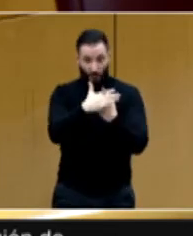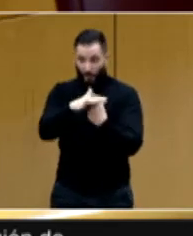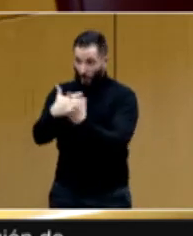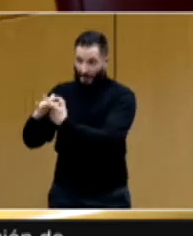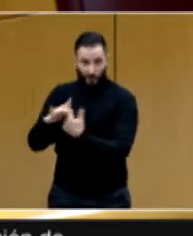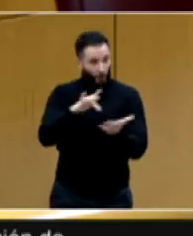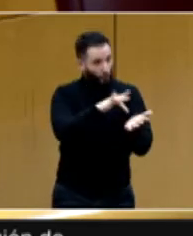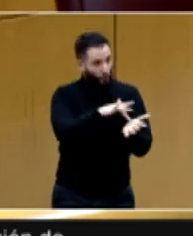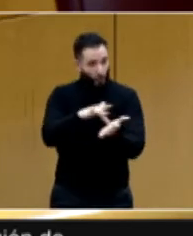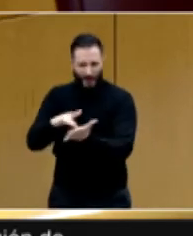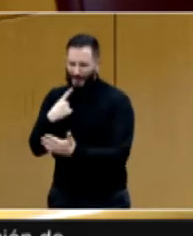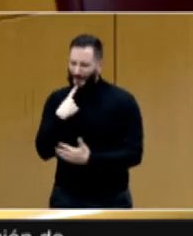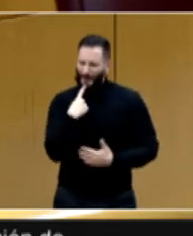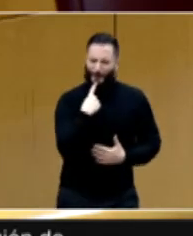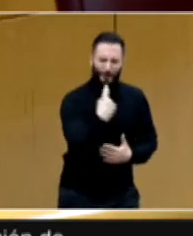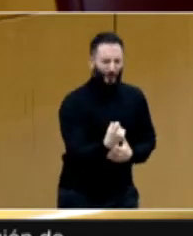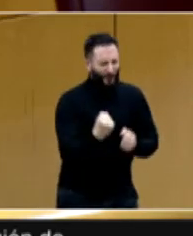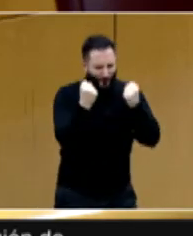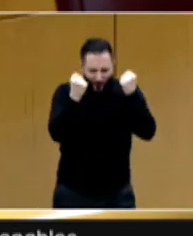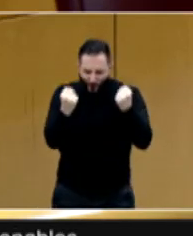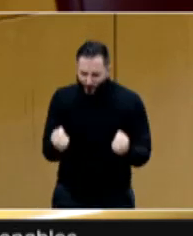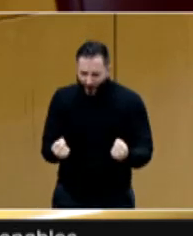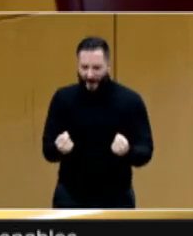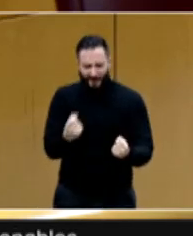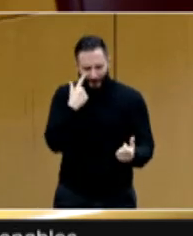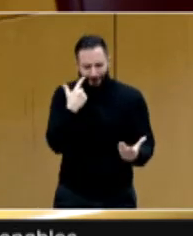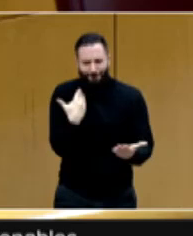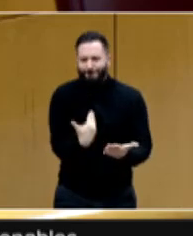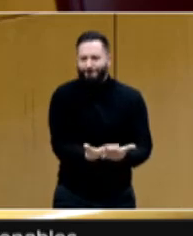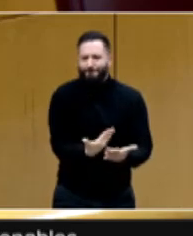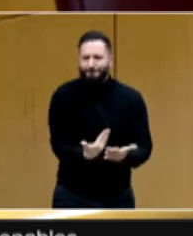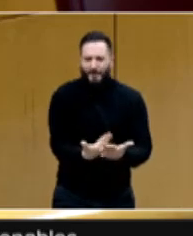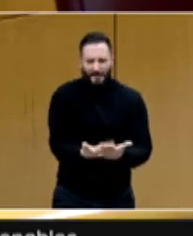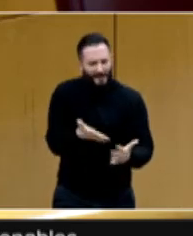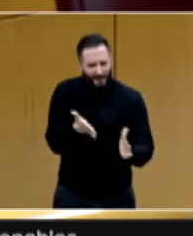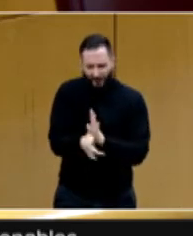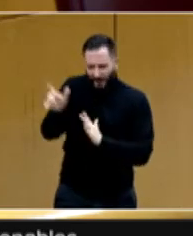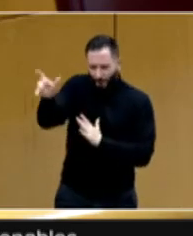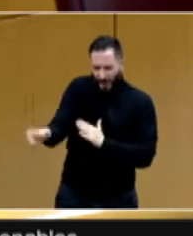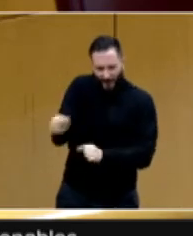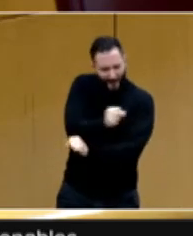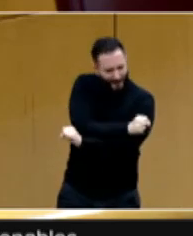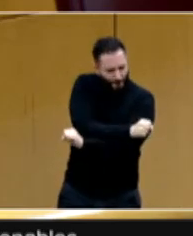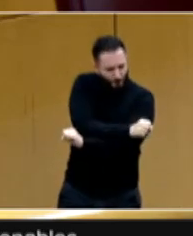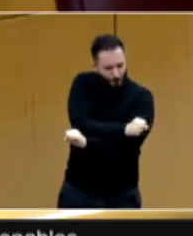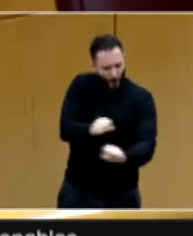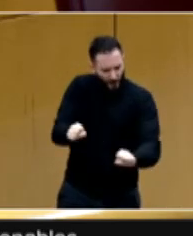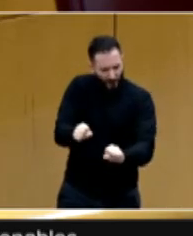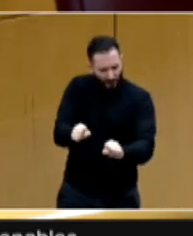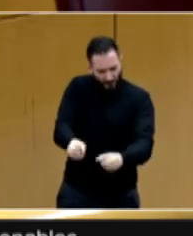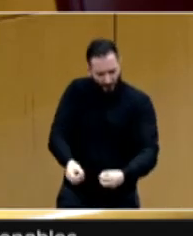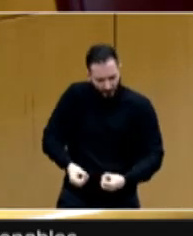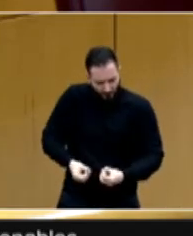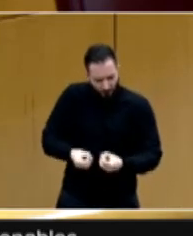sea absolutamente palpable que hay una imposibilidad de hecho de poder manifestar esa